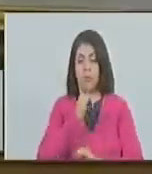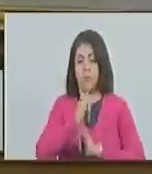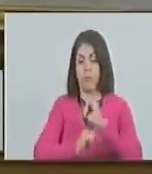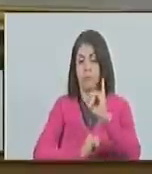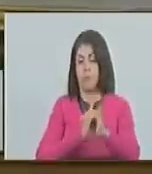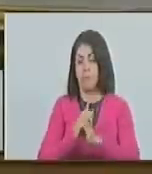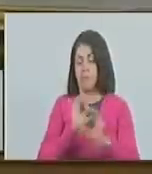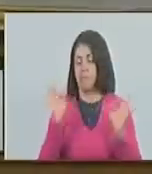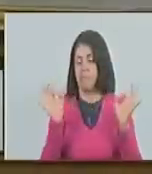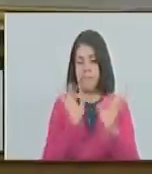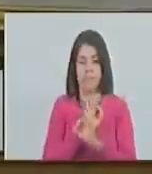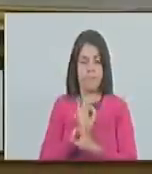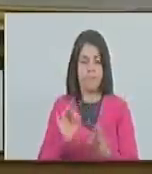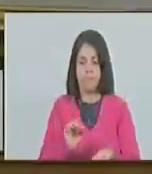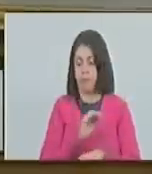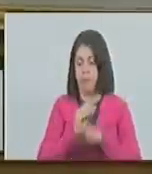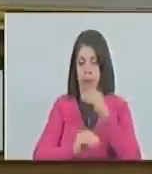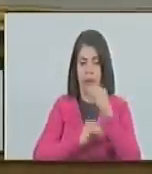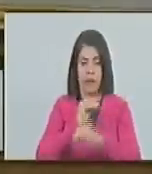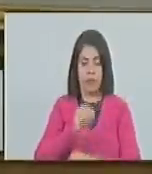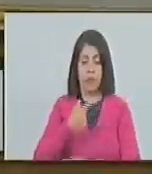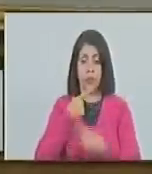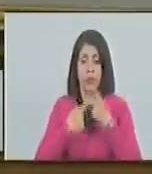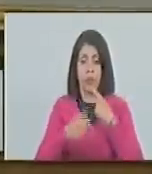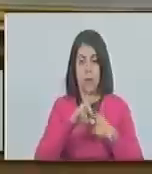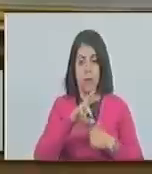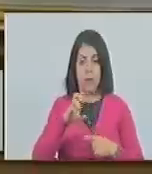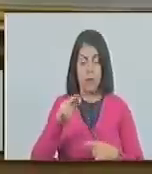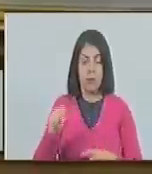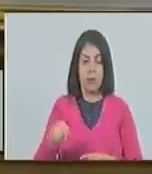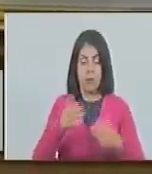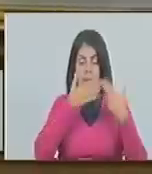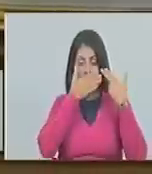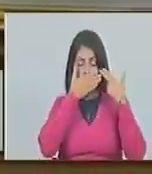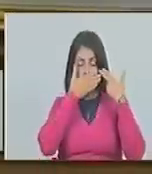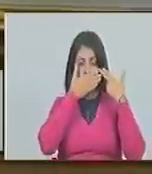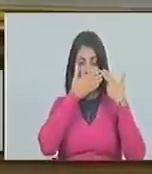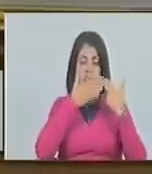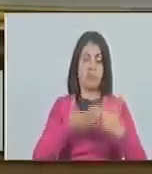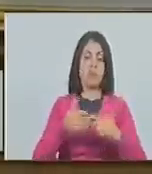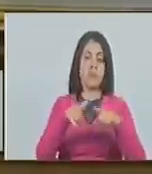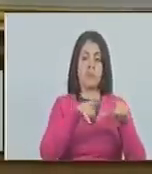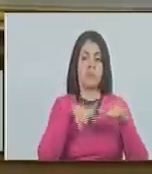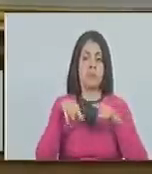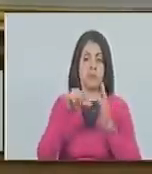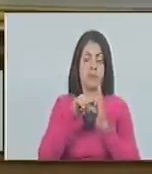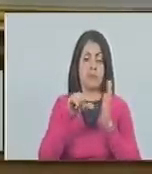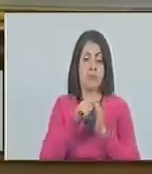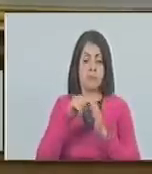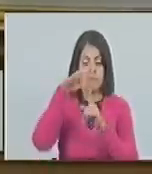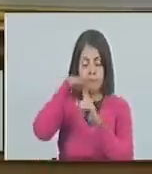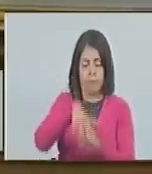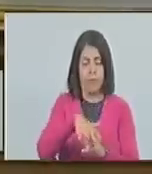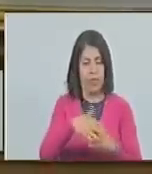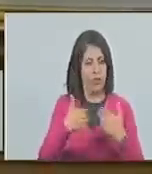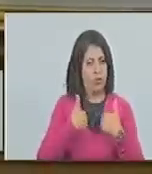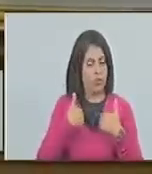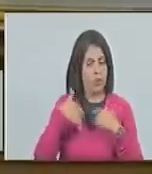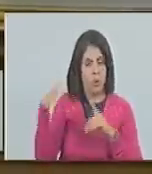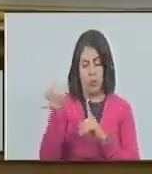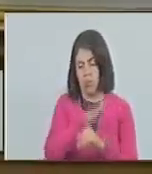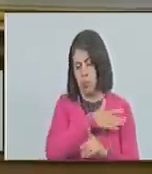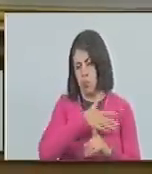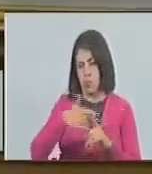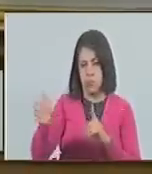sin absolutamente ningún delito cometido, como bien dijo René, fue secuestrado en Cabo Verde, fue torturado